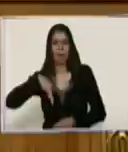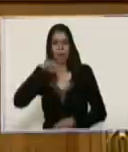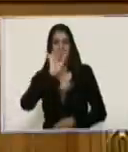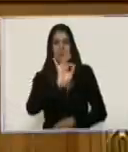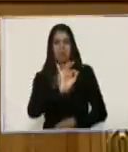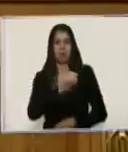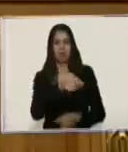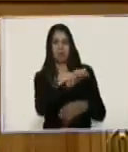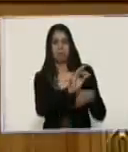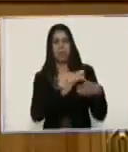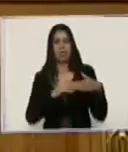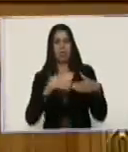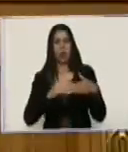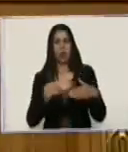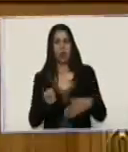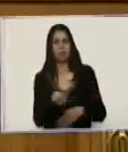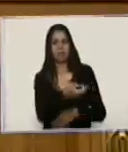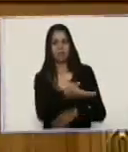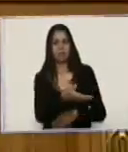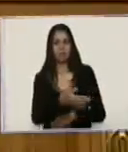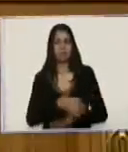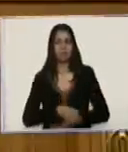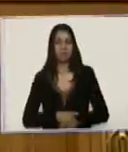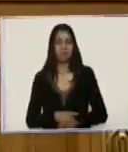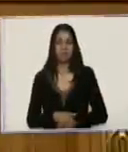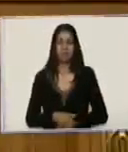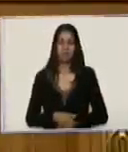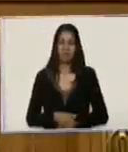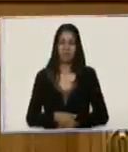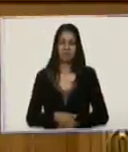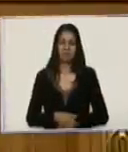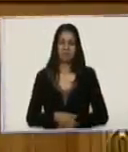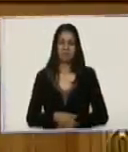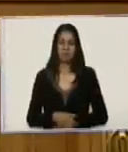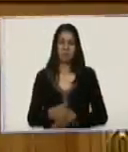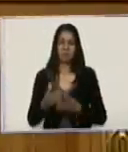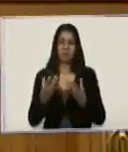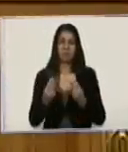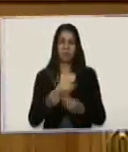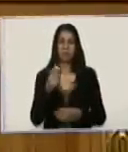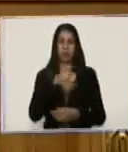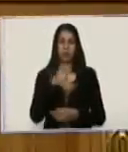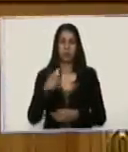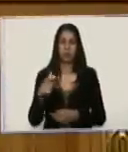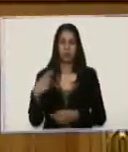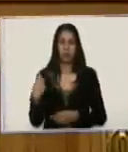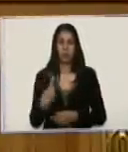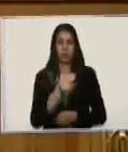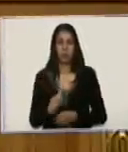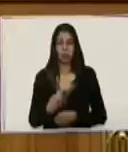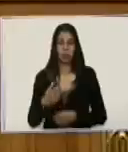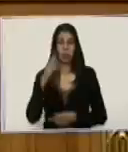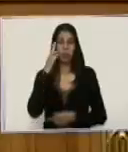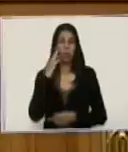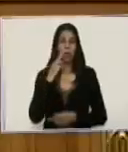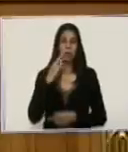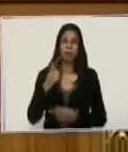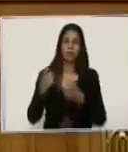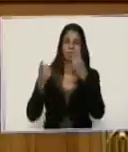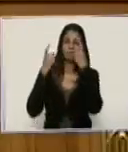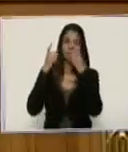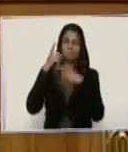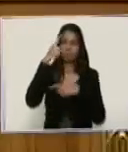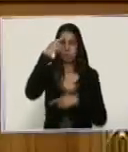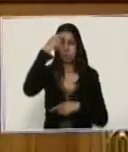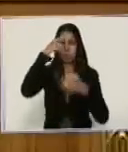arregló. No, no ha demostrado, como muchos de nosotros, y como ese legado de Bolívar, del comandante